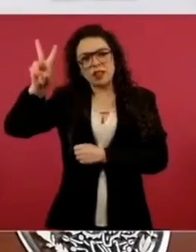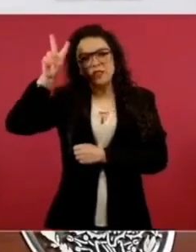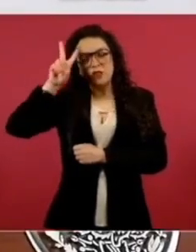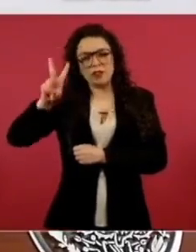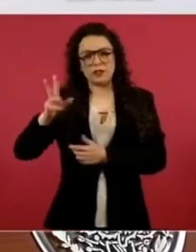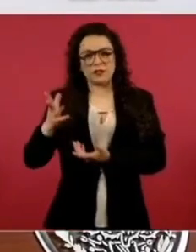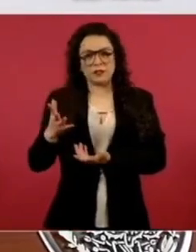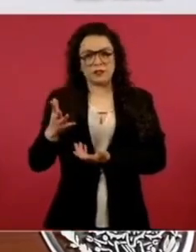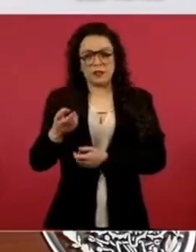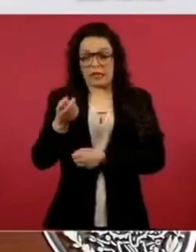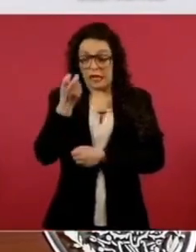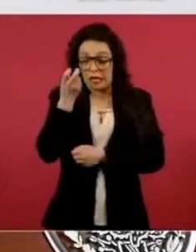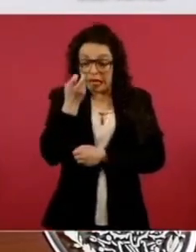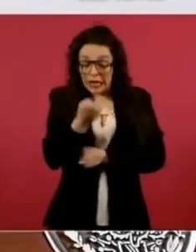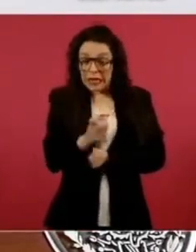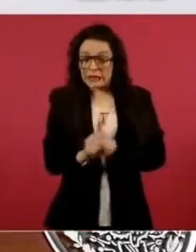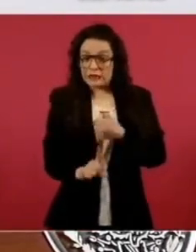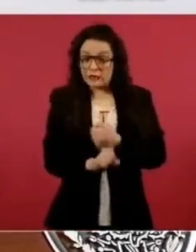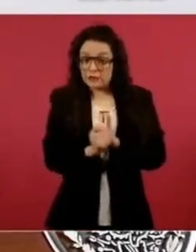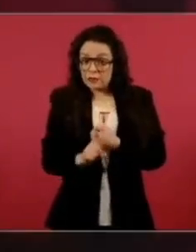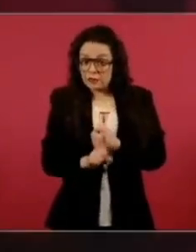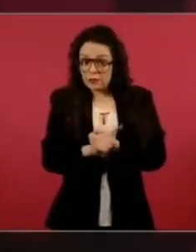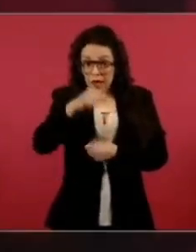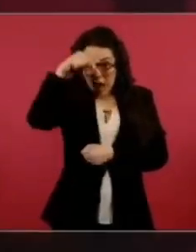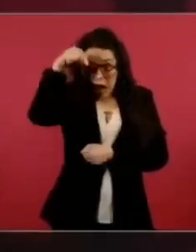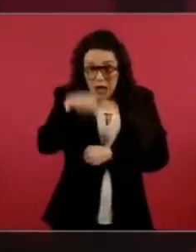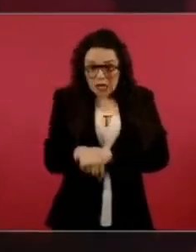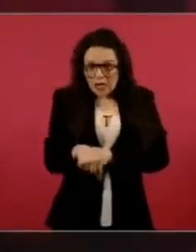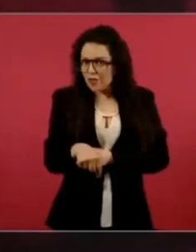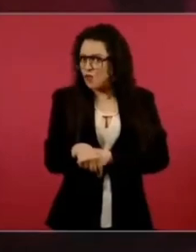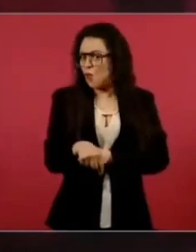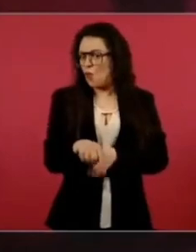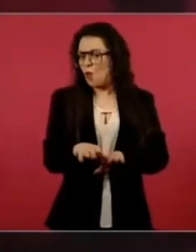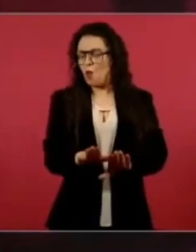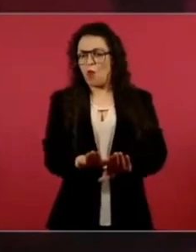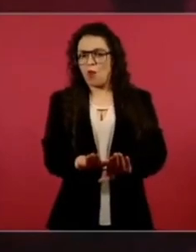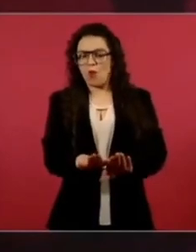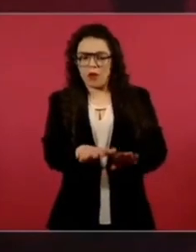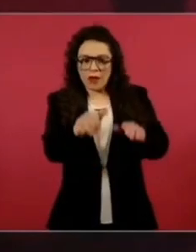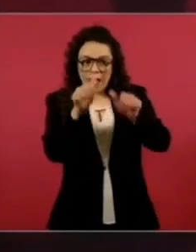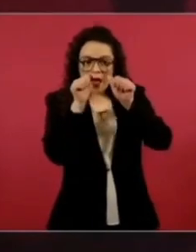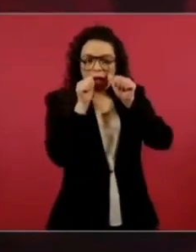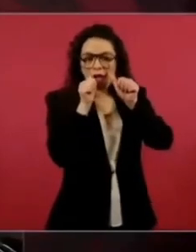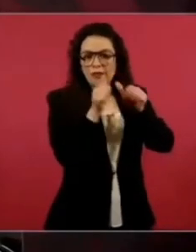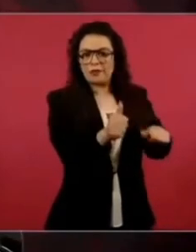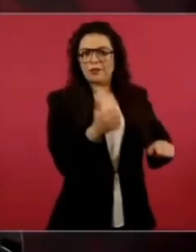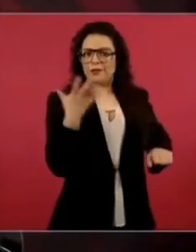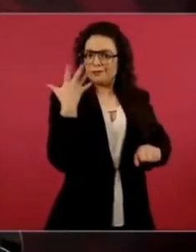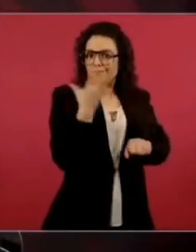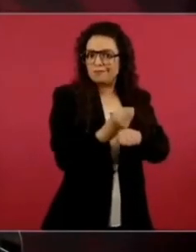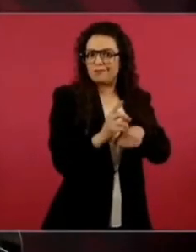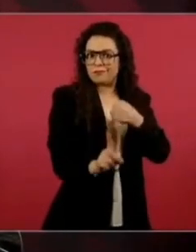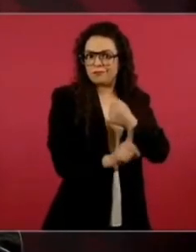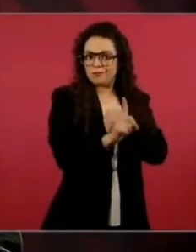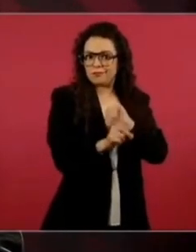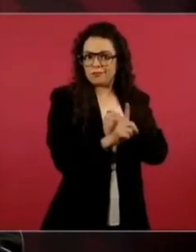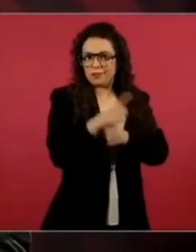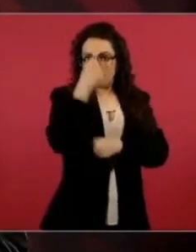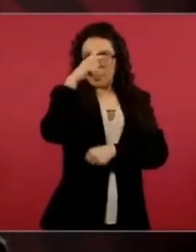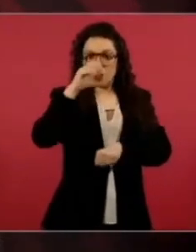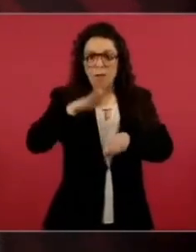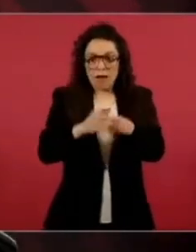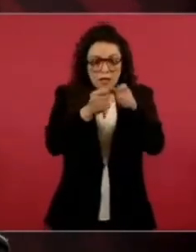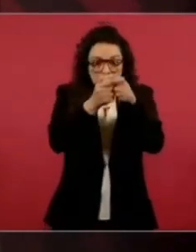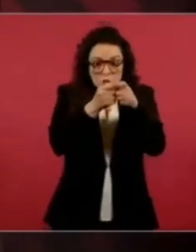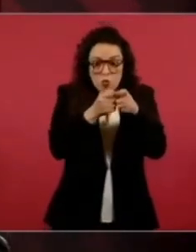eso que no siga eh incrementándose el consumo Y